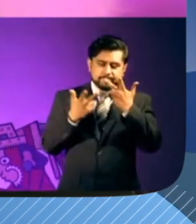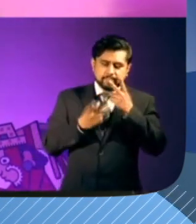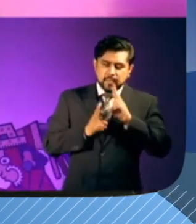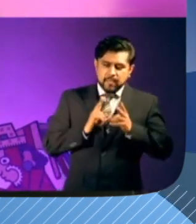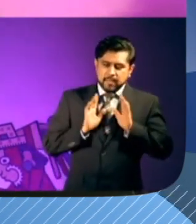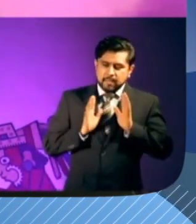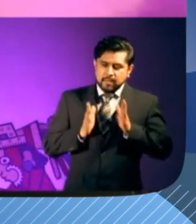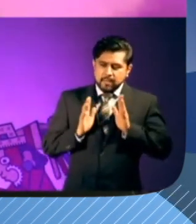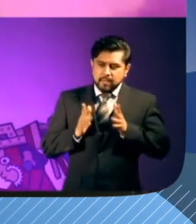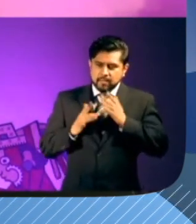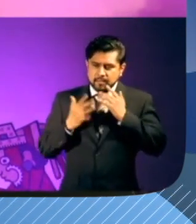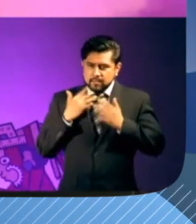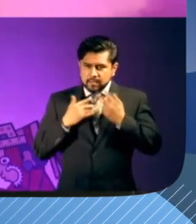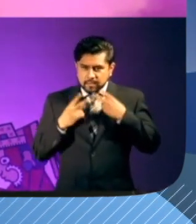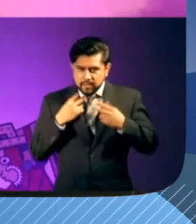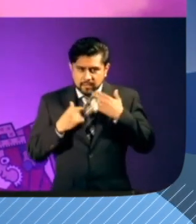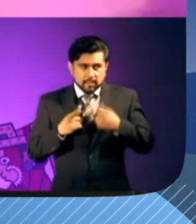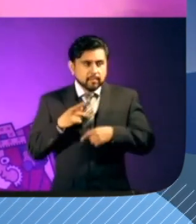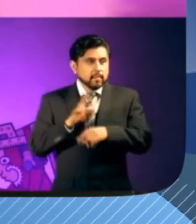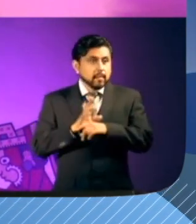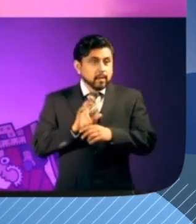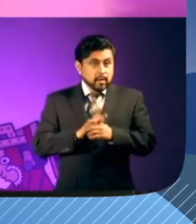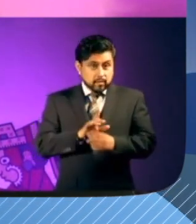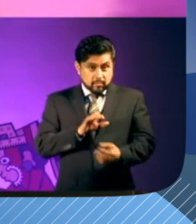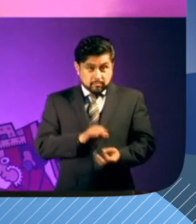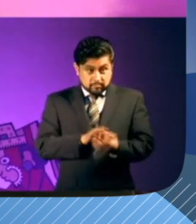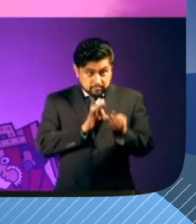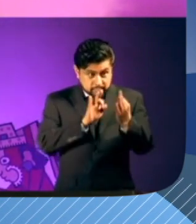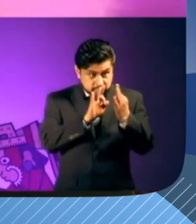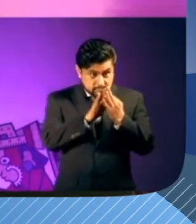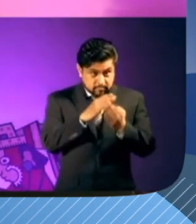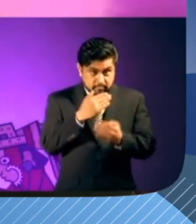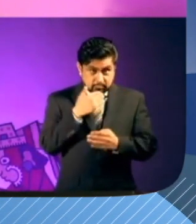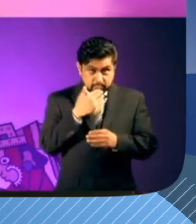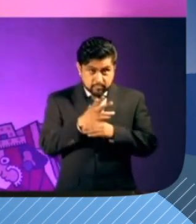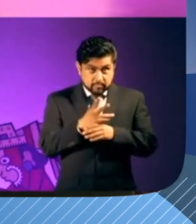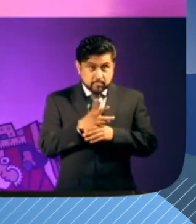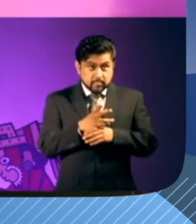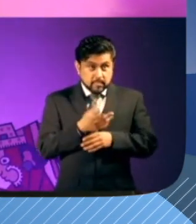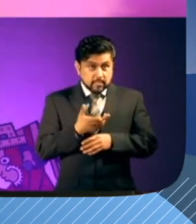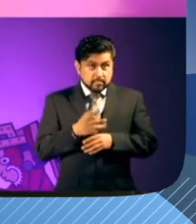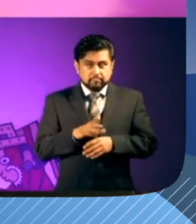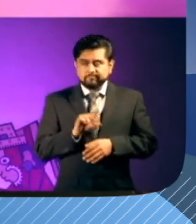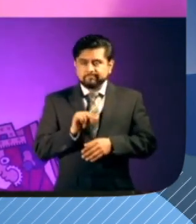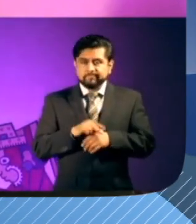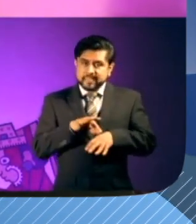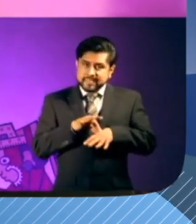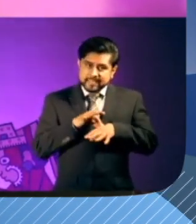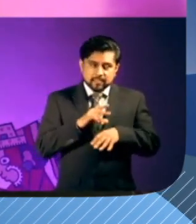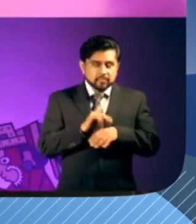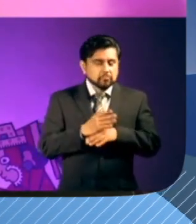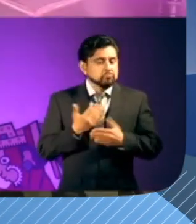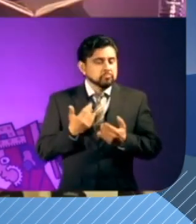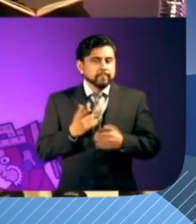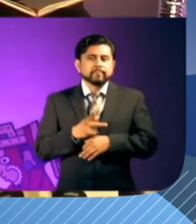Josefina Vázquez Mota y los planes de desarrollo de Otto Granados, y